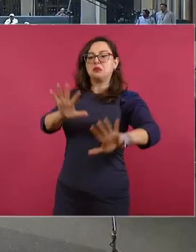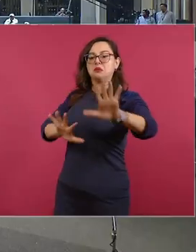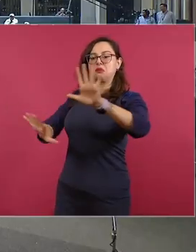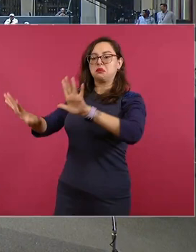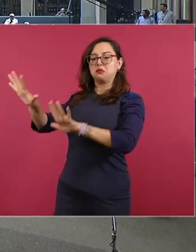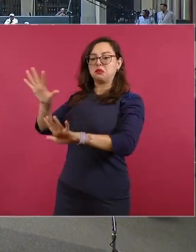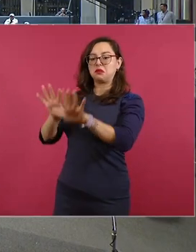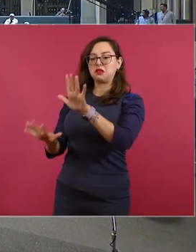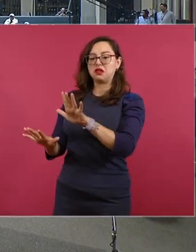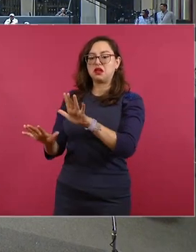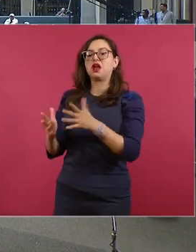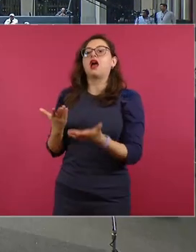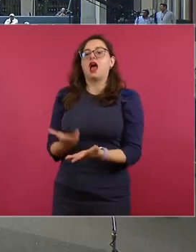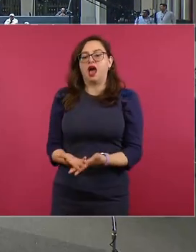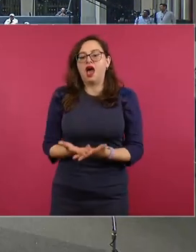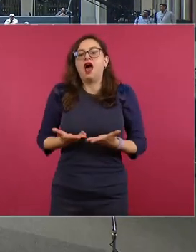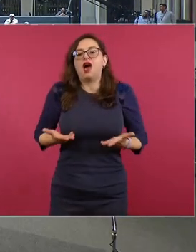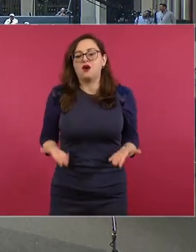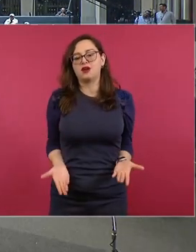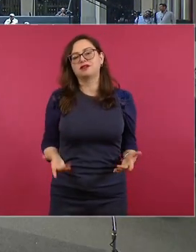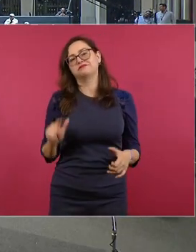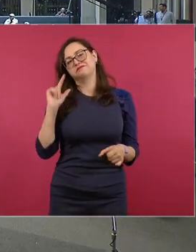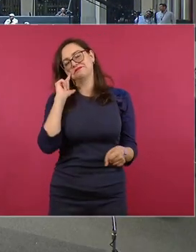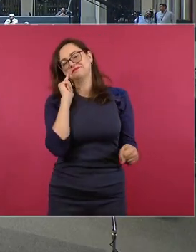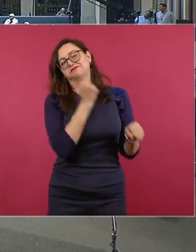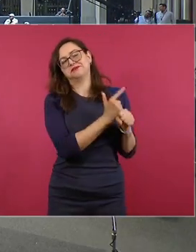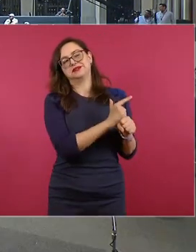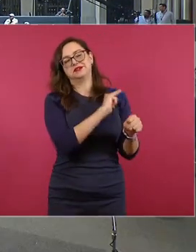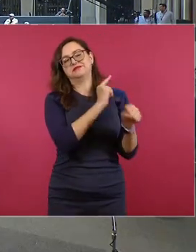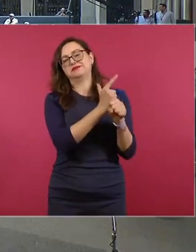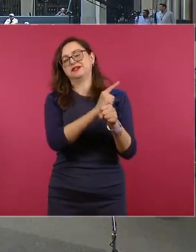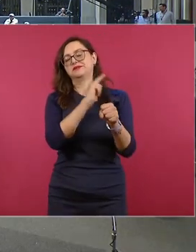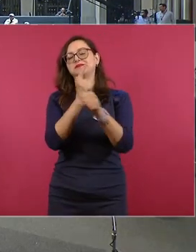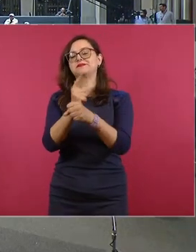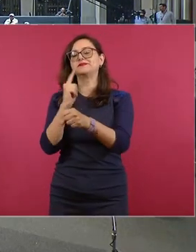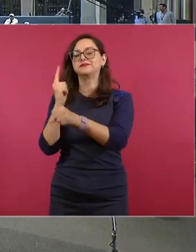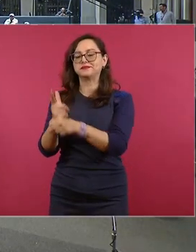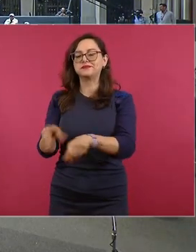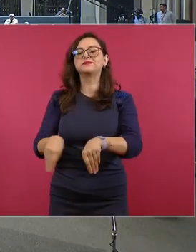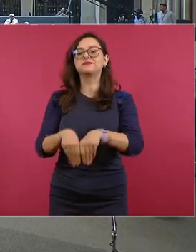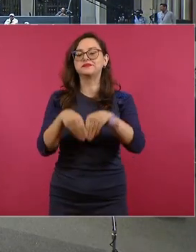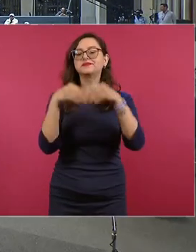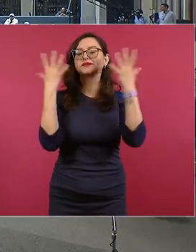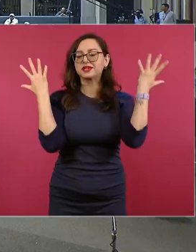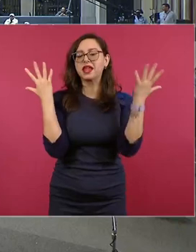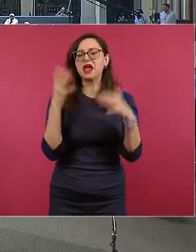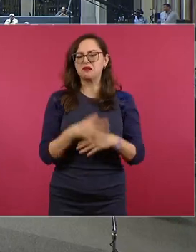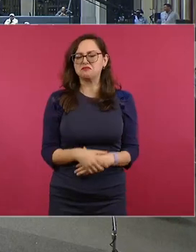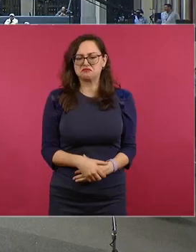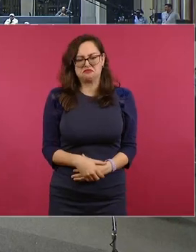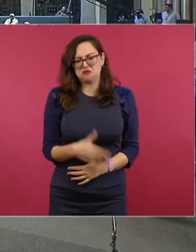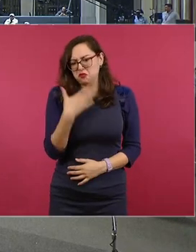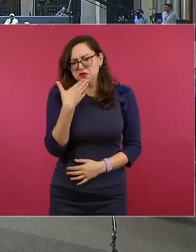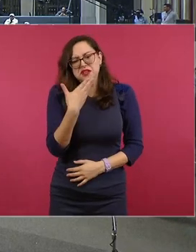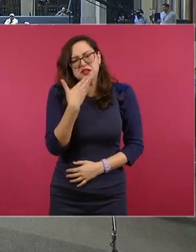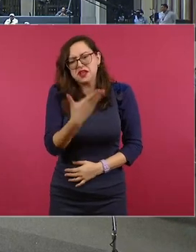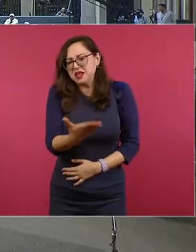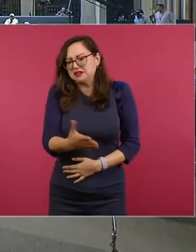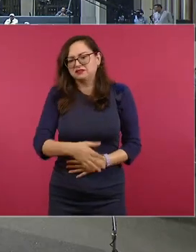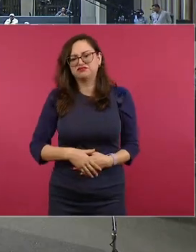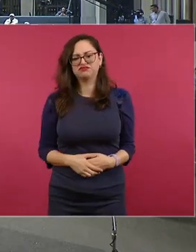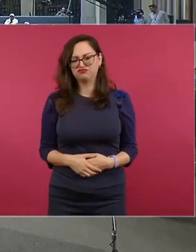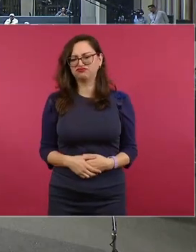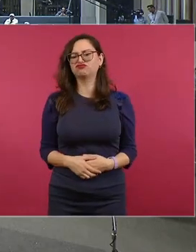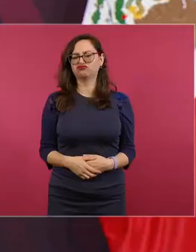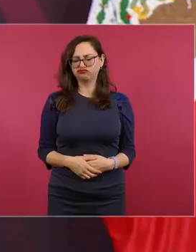Y ahora se están aclarando las cosas, ¿no? Y eso es muy bueno,